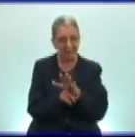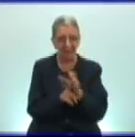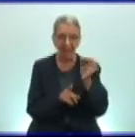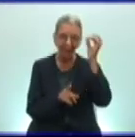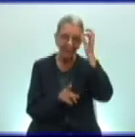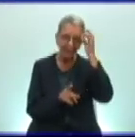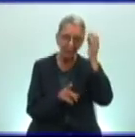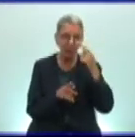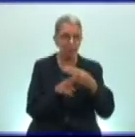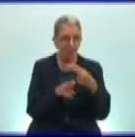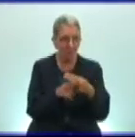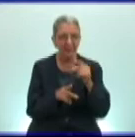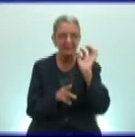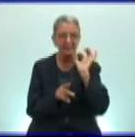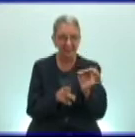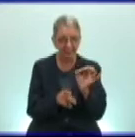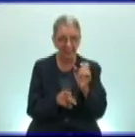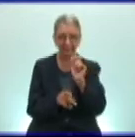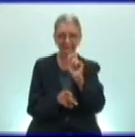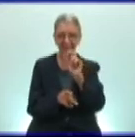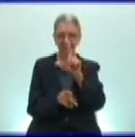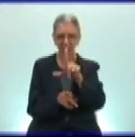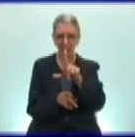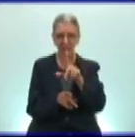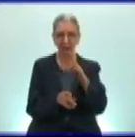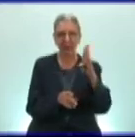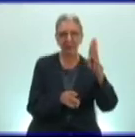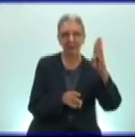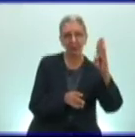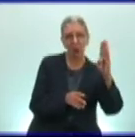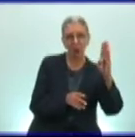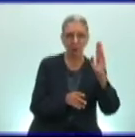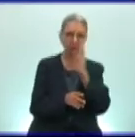y siempre se representa con mayúscula.